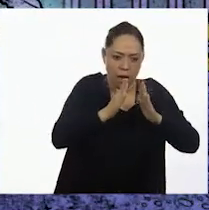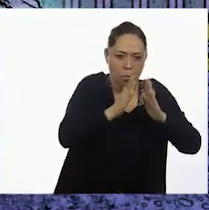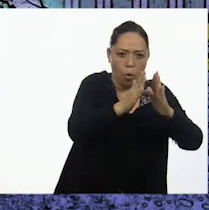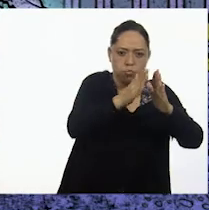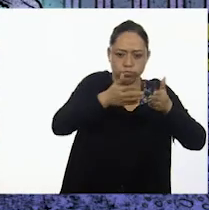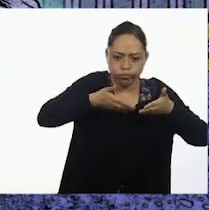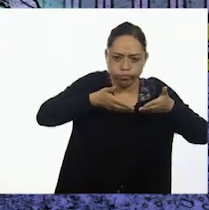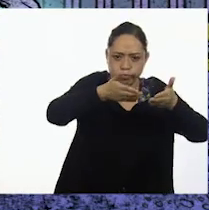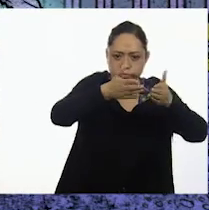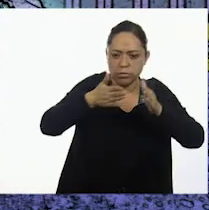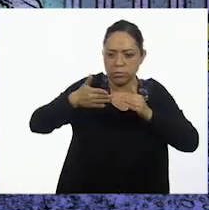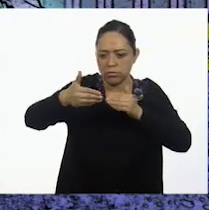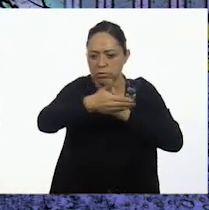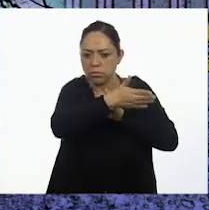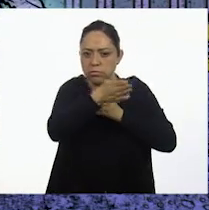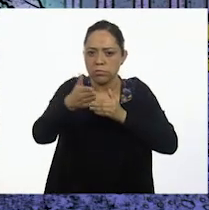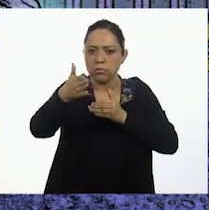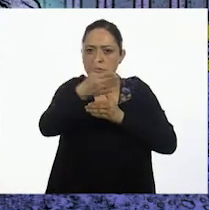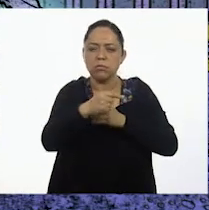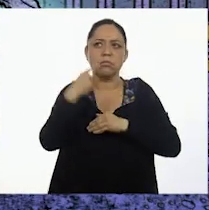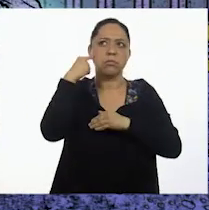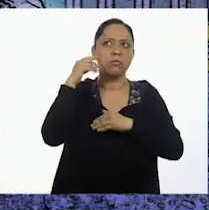que dicen el nombre del amado.